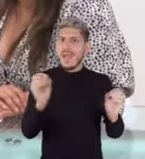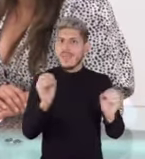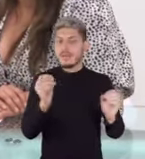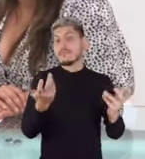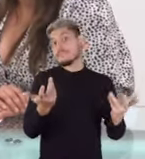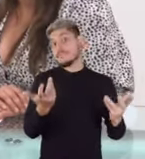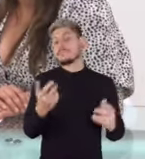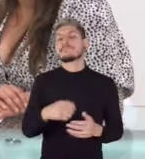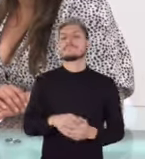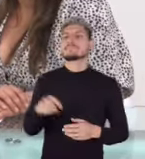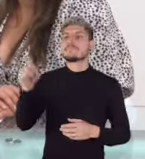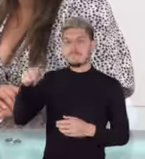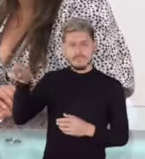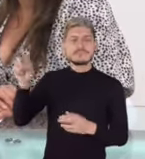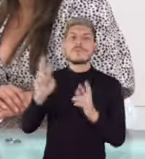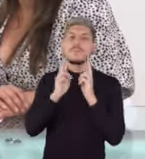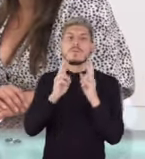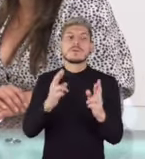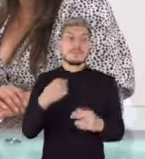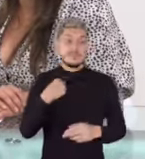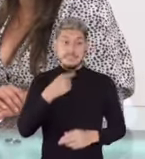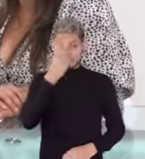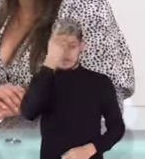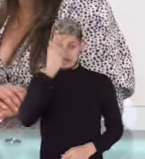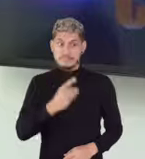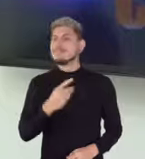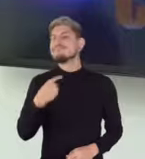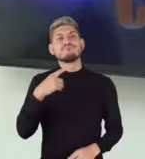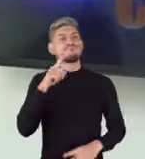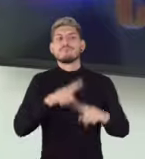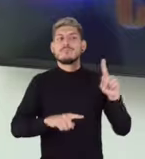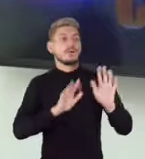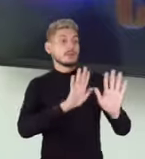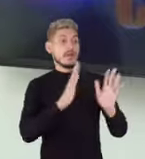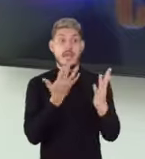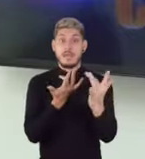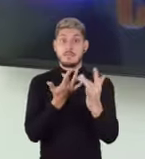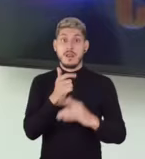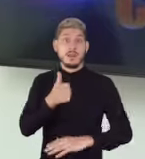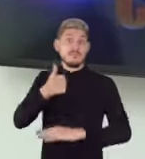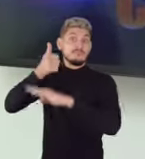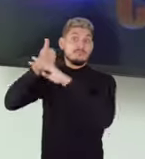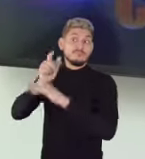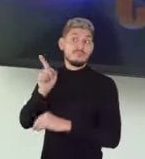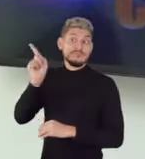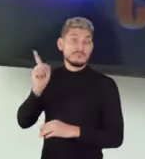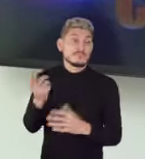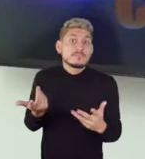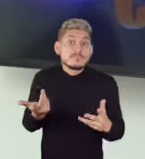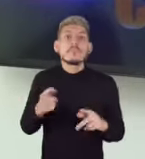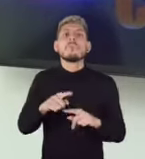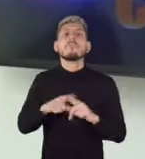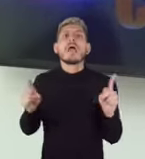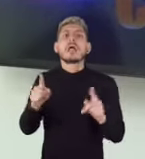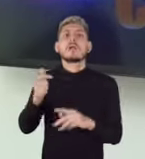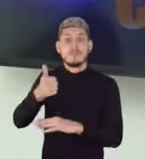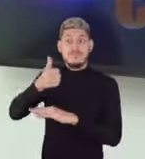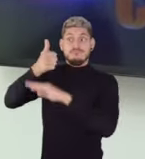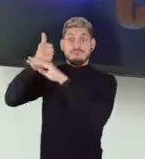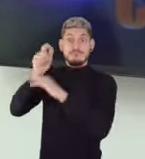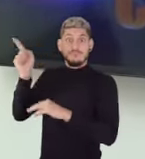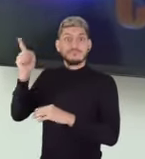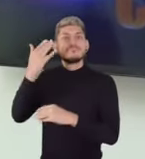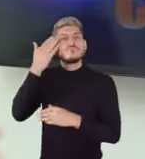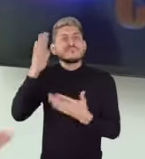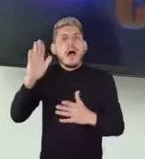que ellos no pueden tomar decisiones, que ellos están esperando las órdenes de la parte de arriba, pero si la parte de arriba no tiene conocimiento, no sabe